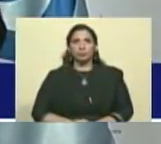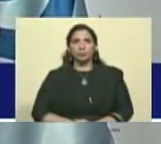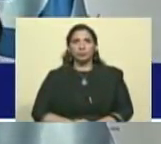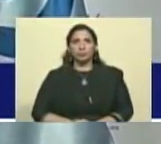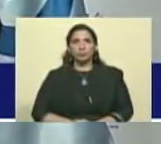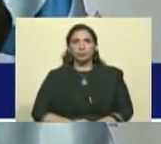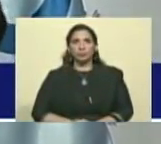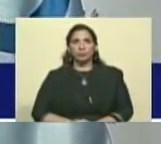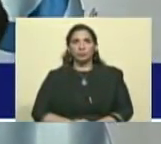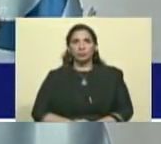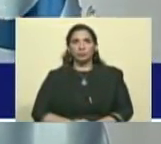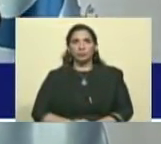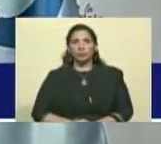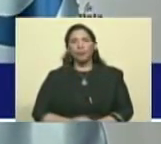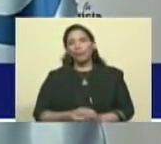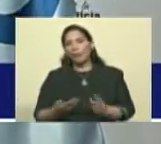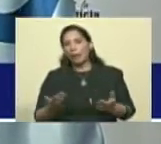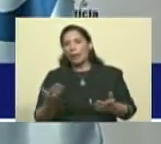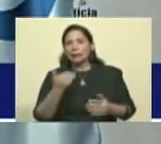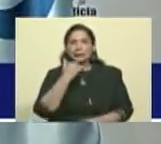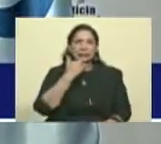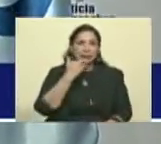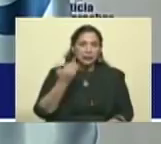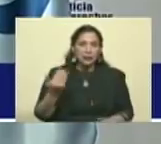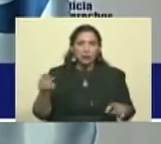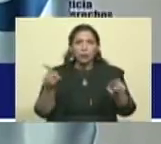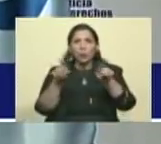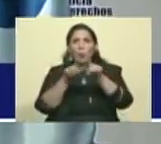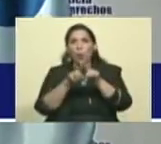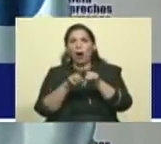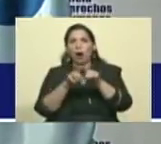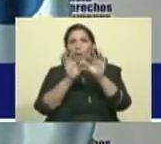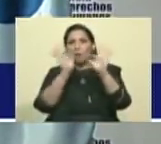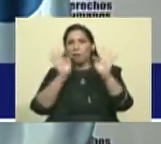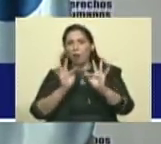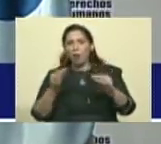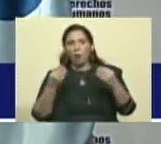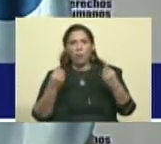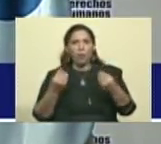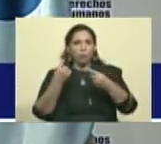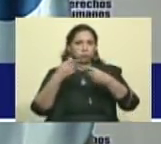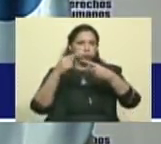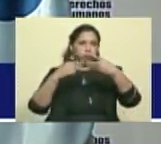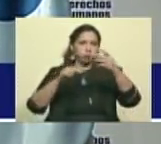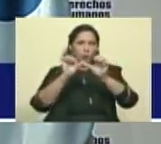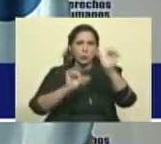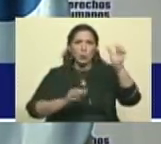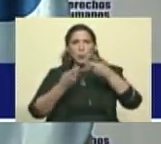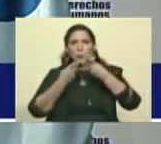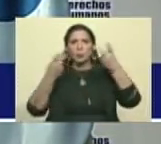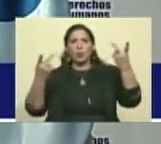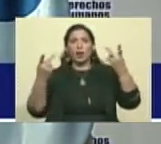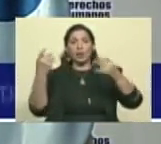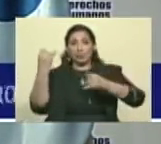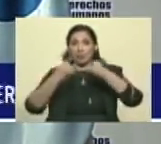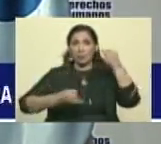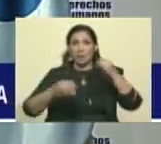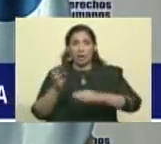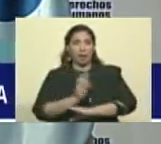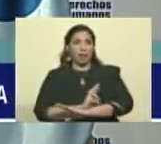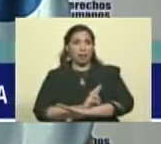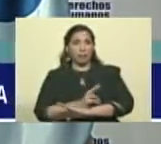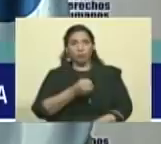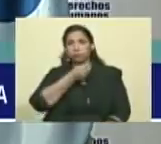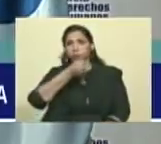Similares, pues, en su modo operandi a todo esto que hemos venido anunciando. Y ya para terminar rápidamente esta rueda de